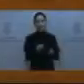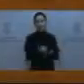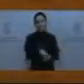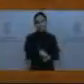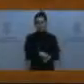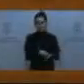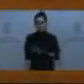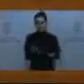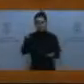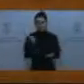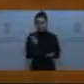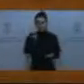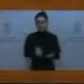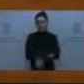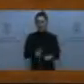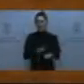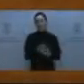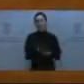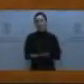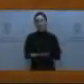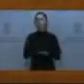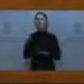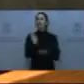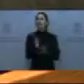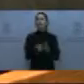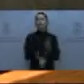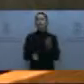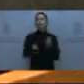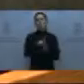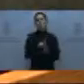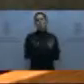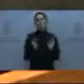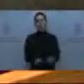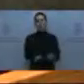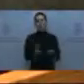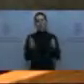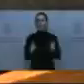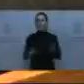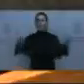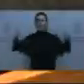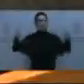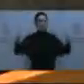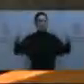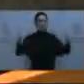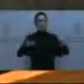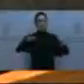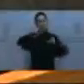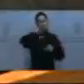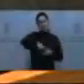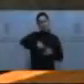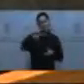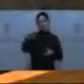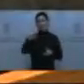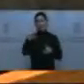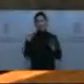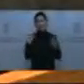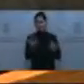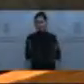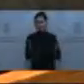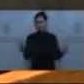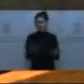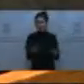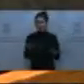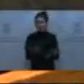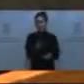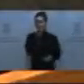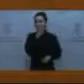usted trae aquí una proposición, su punto 1, que habla de figura entronizada de San Miguel de Lillo y dice que quiere una reparación urgente. Y yo lo comprendo a usted porque eso fue lo que